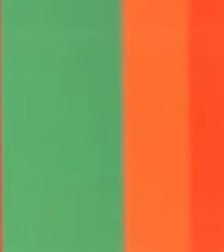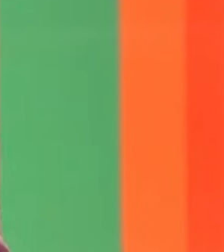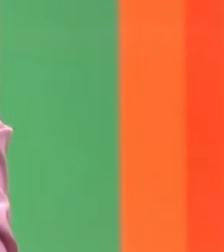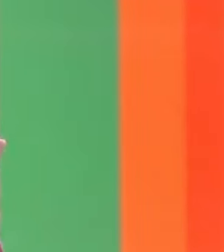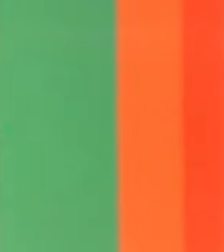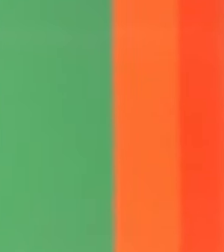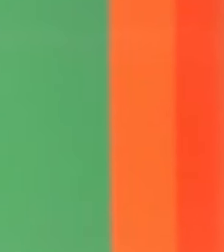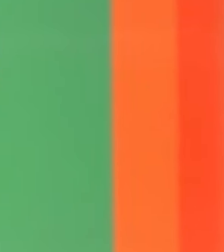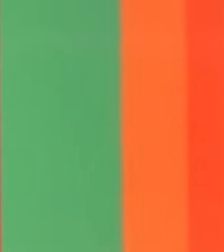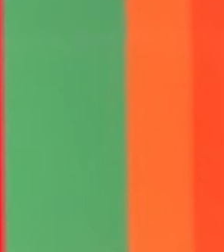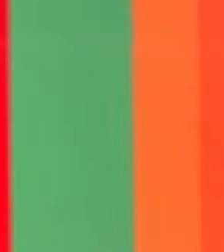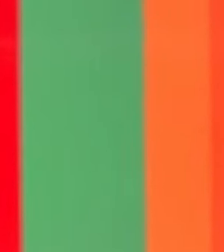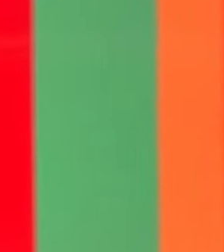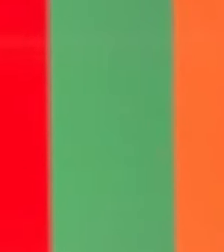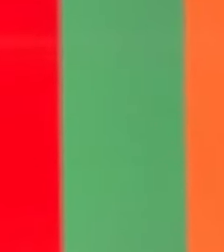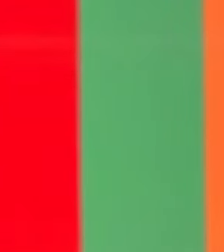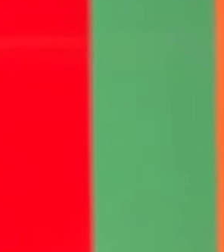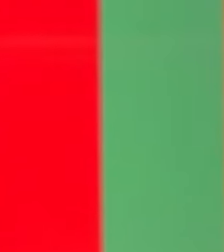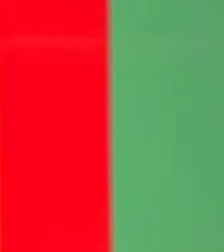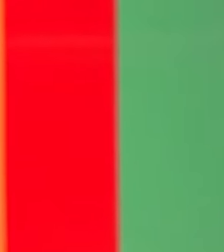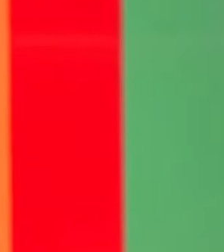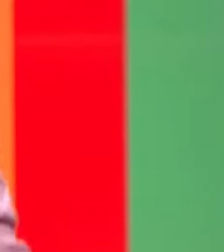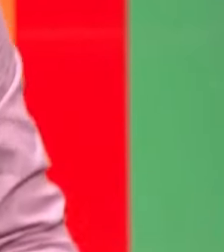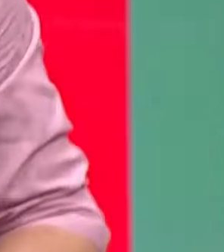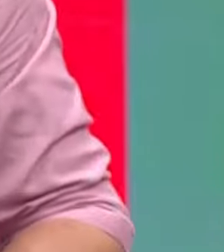te muevas! Yo dije que el pancito era bueno.